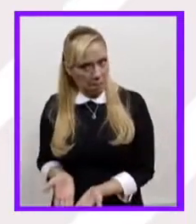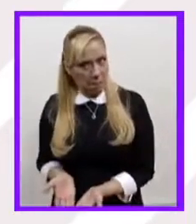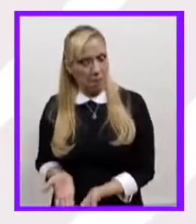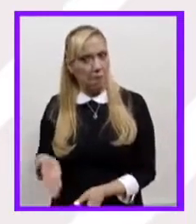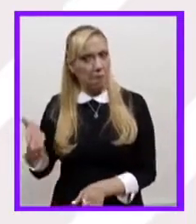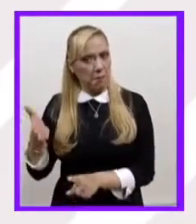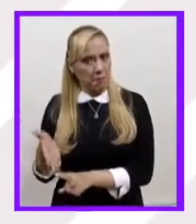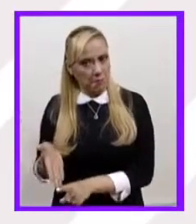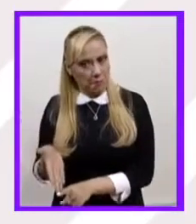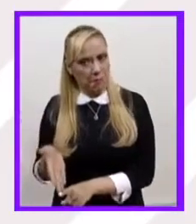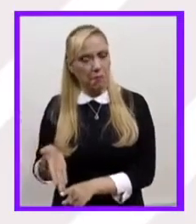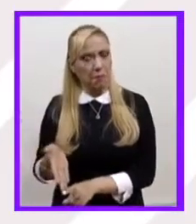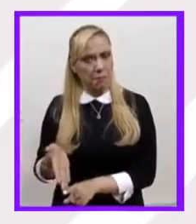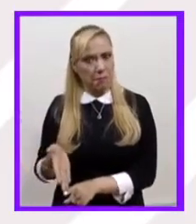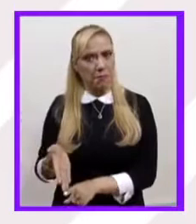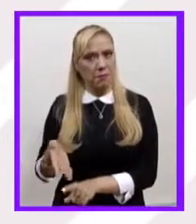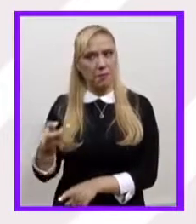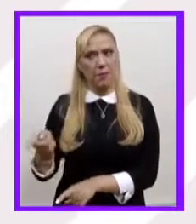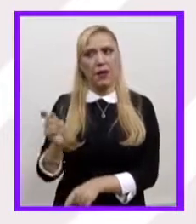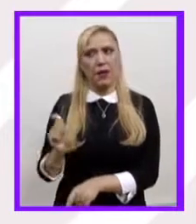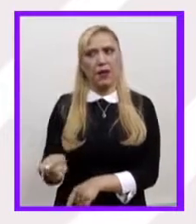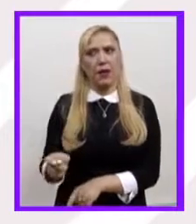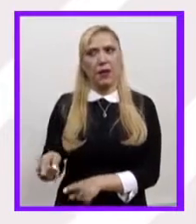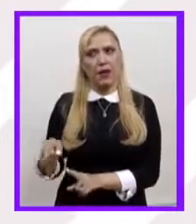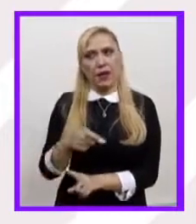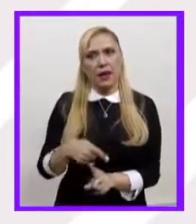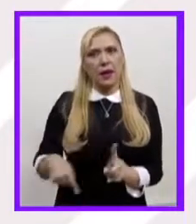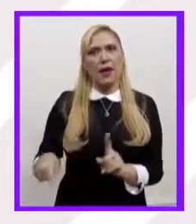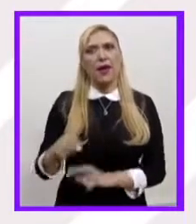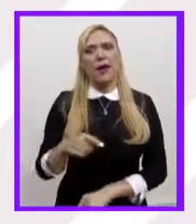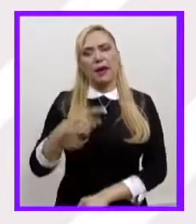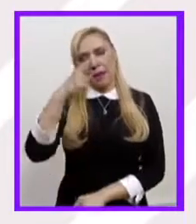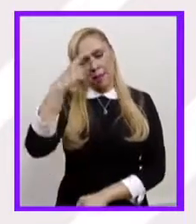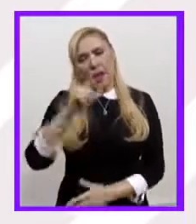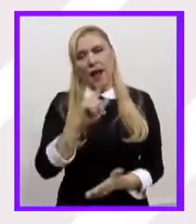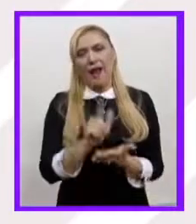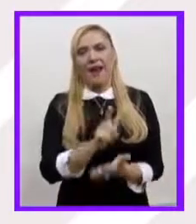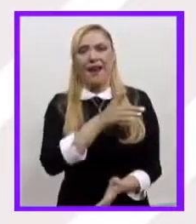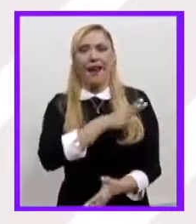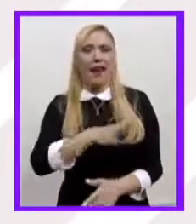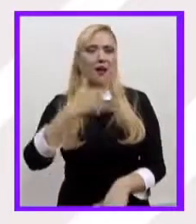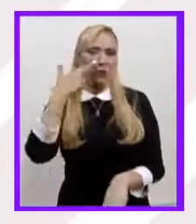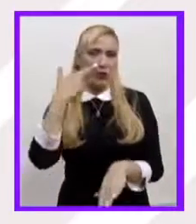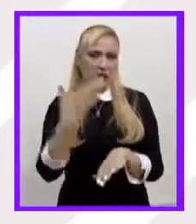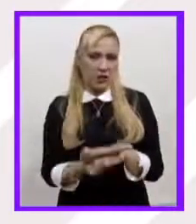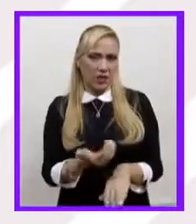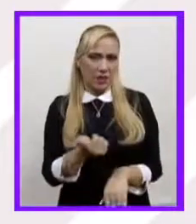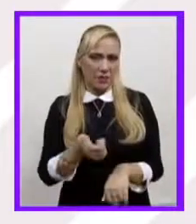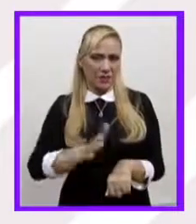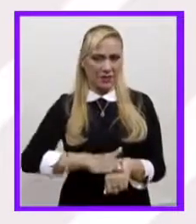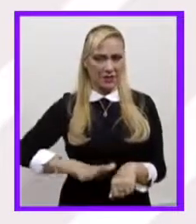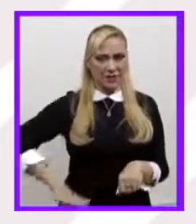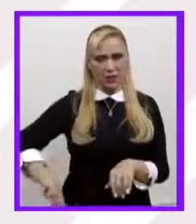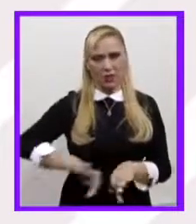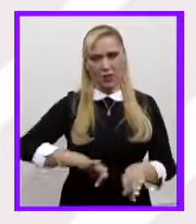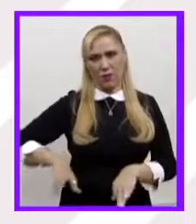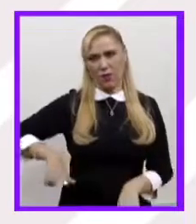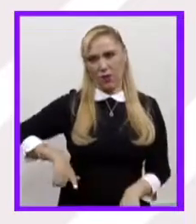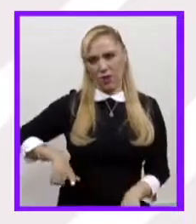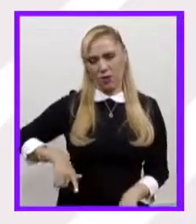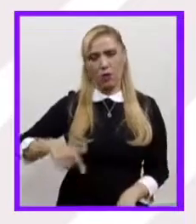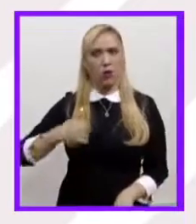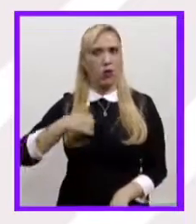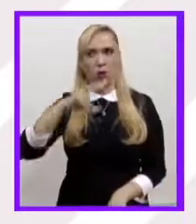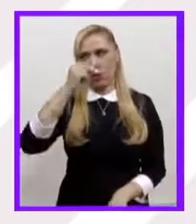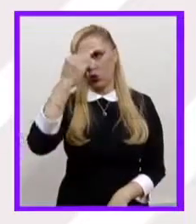más a su base, ¿no? Digamos que tiene que ver con la Ley General de Responsabilidades Administrativas. No conozco muy bien la de la Ciudad